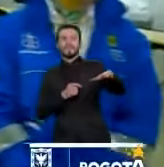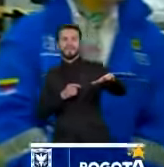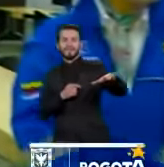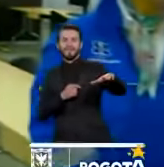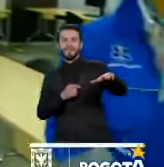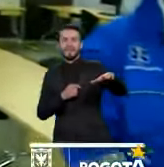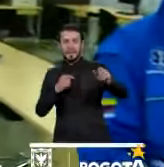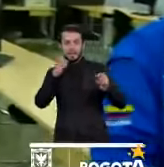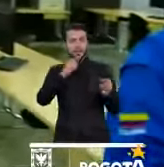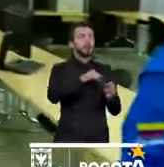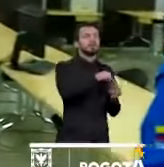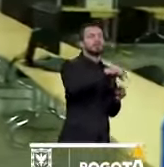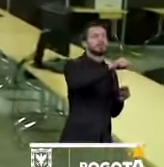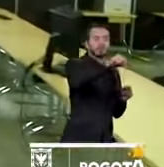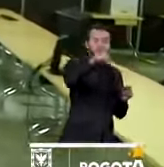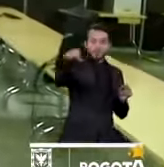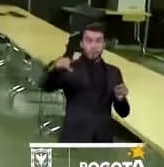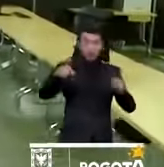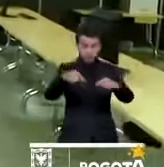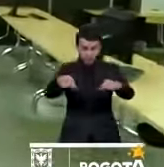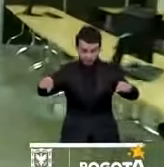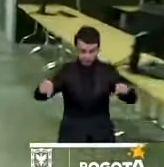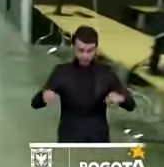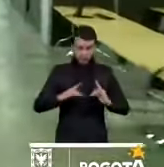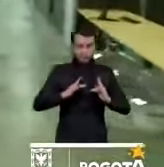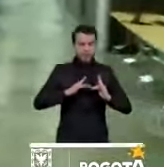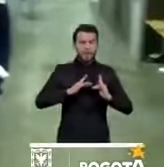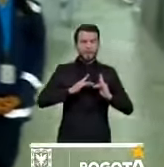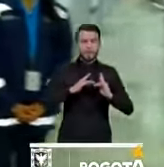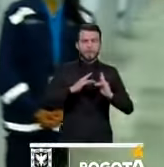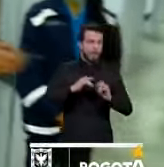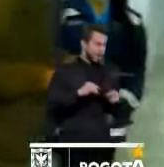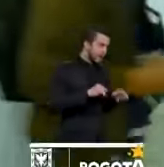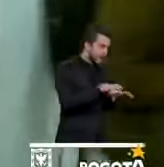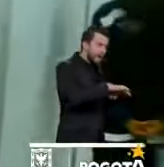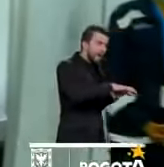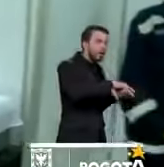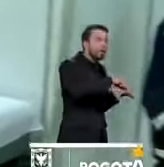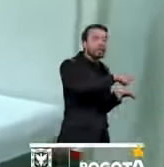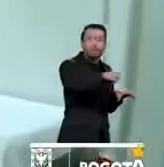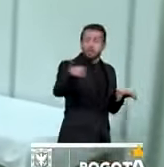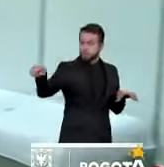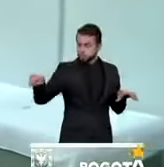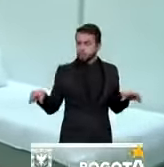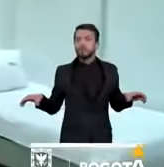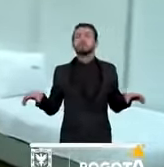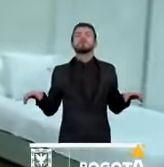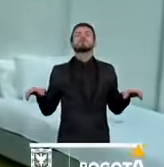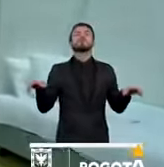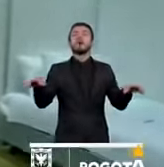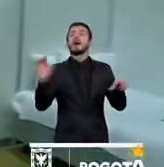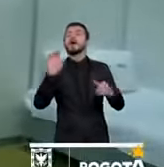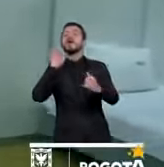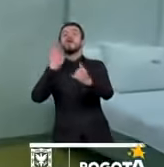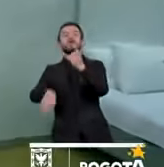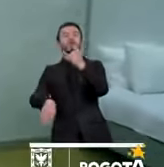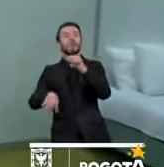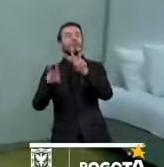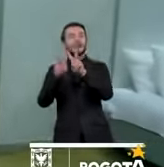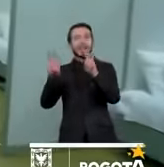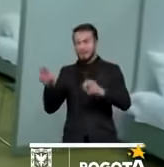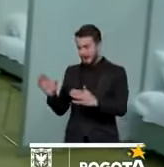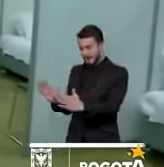alrededor de todo el pabellón, está la ruta de desechos hospitalarios. Okay. Como usted ve, no se va a contaminar